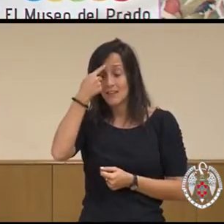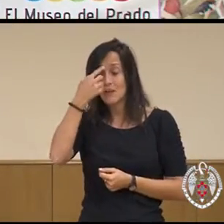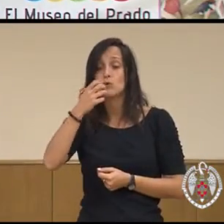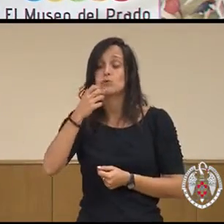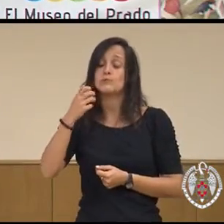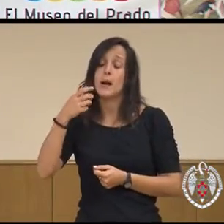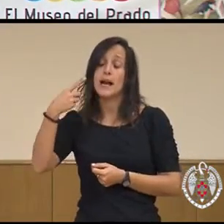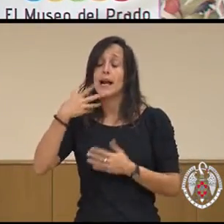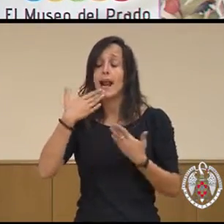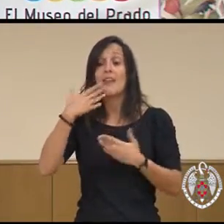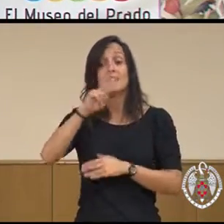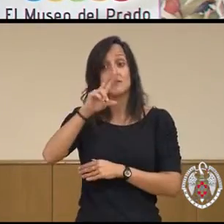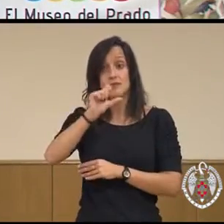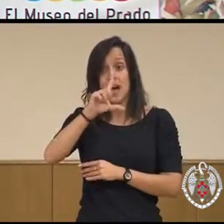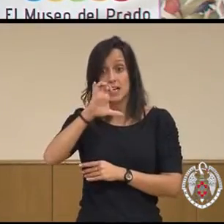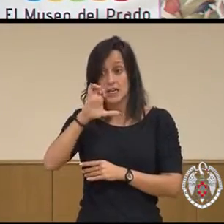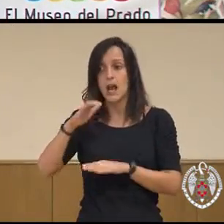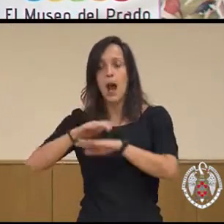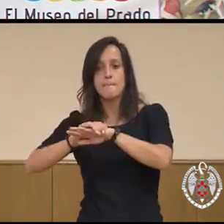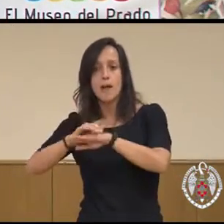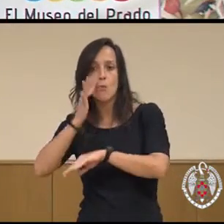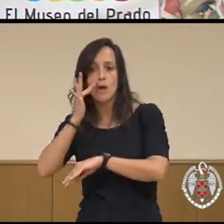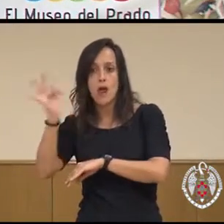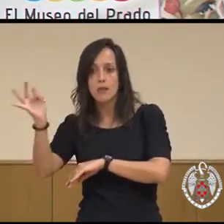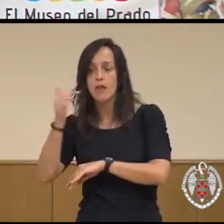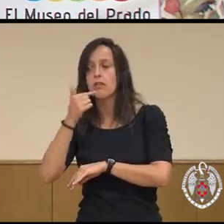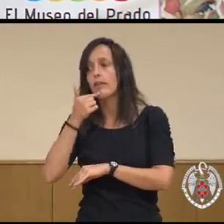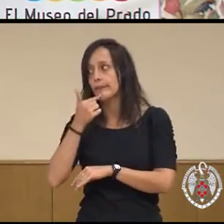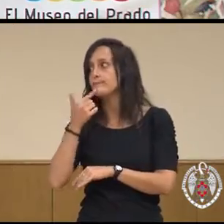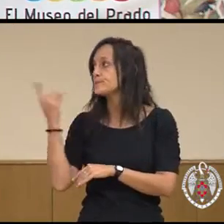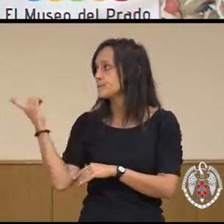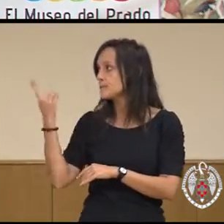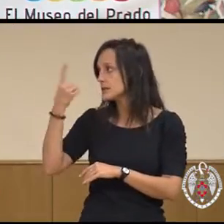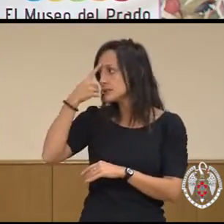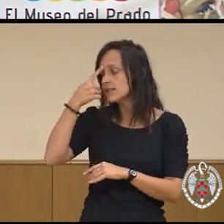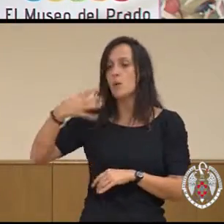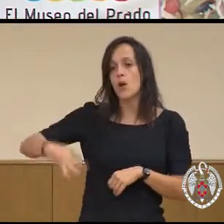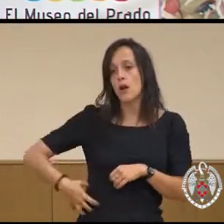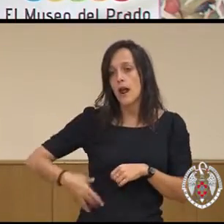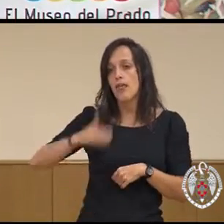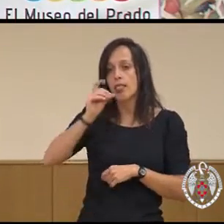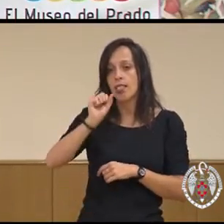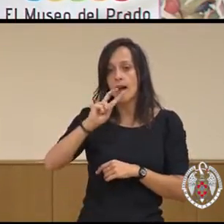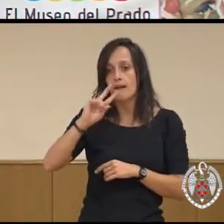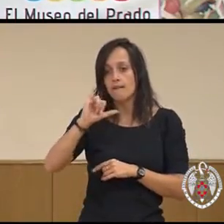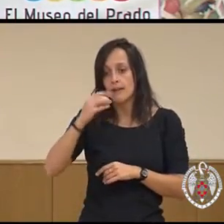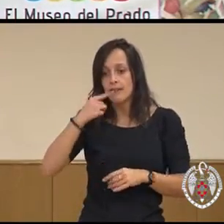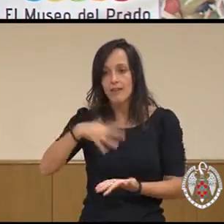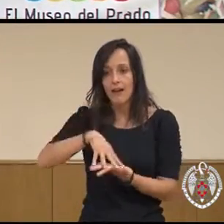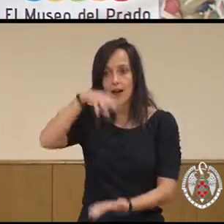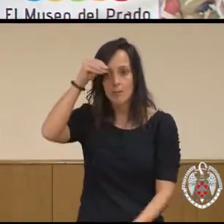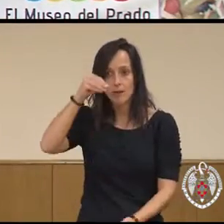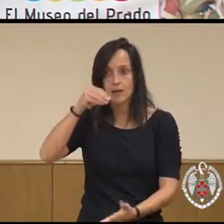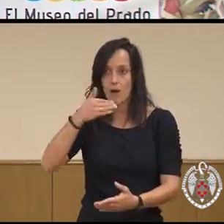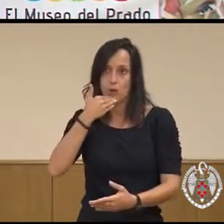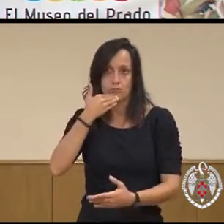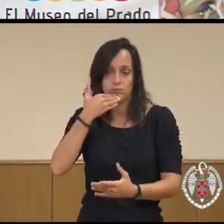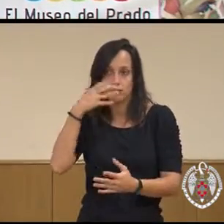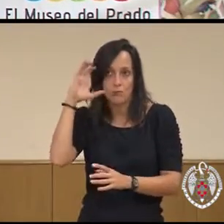propia capilla musical en misa y fuera de ella, simbolizando al rey David, que rige también su capilla como su